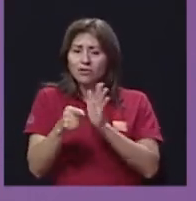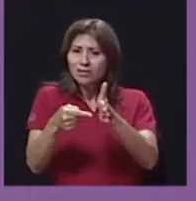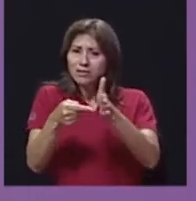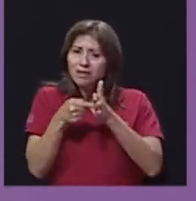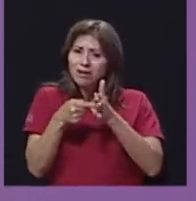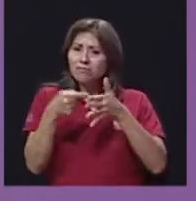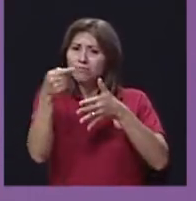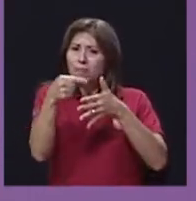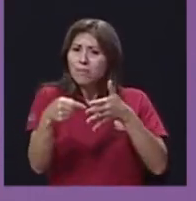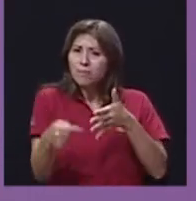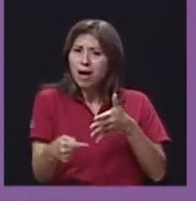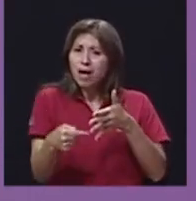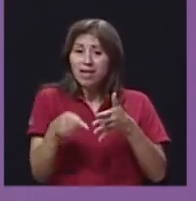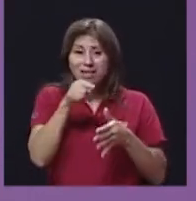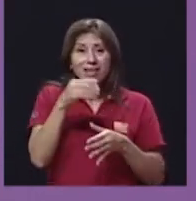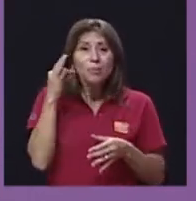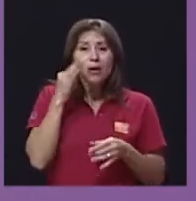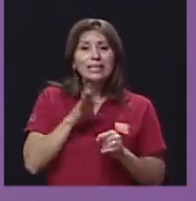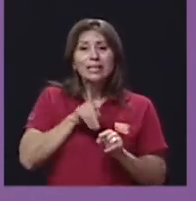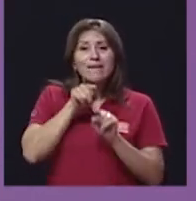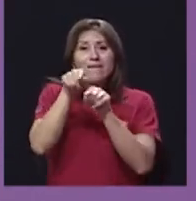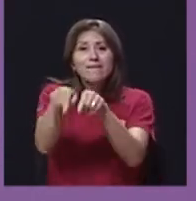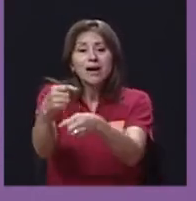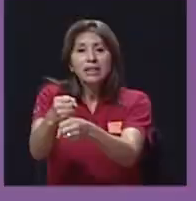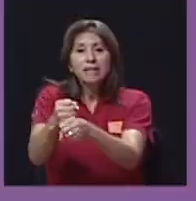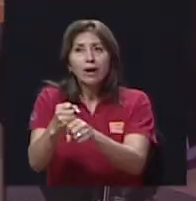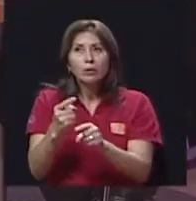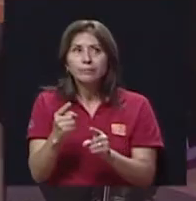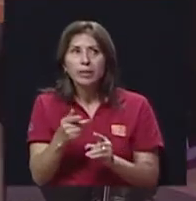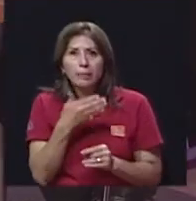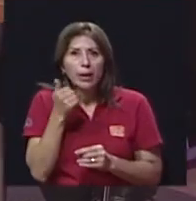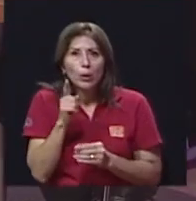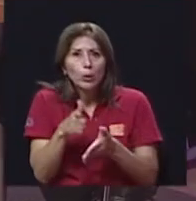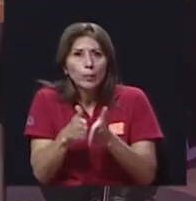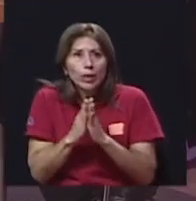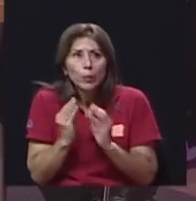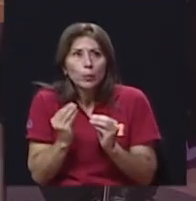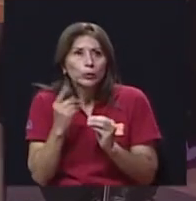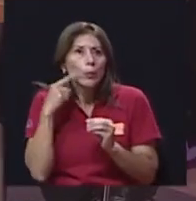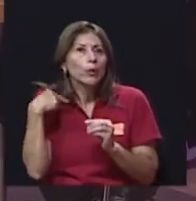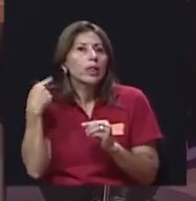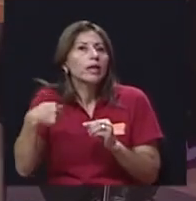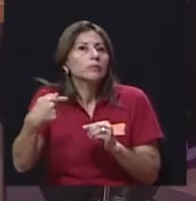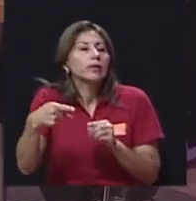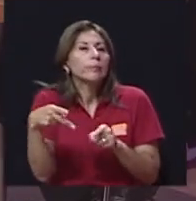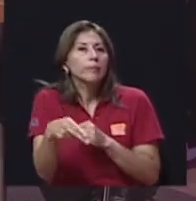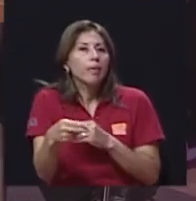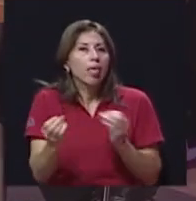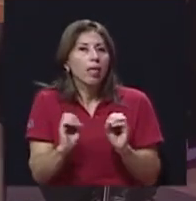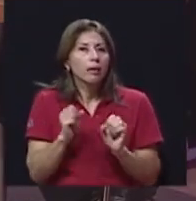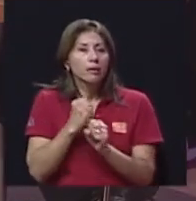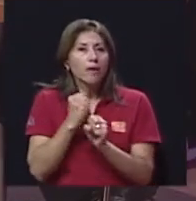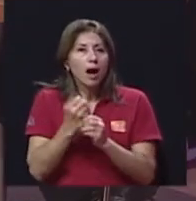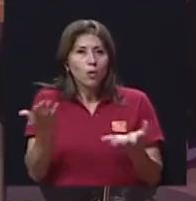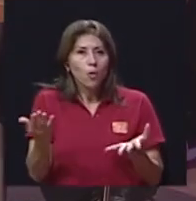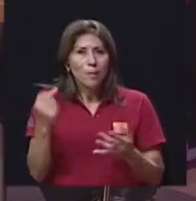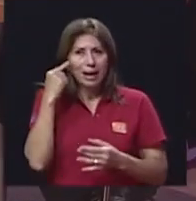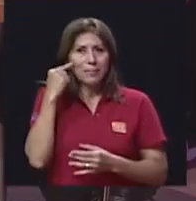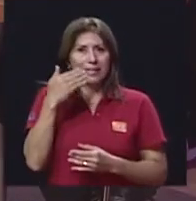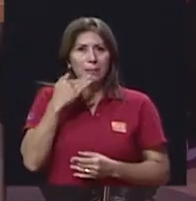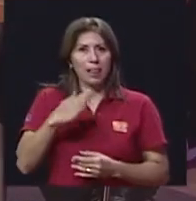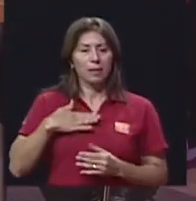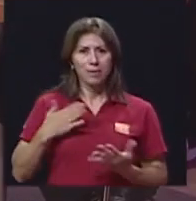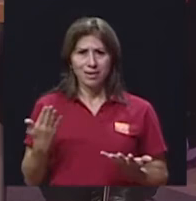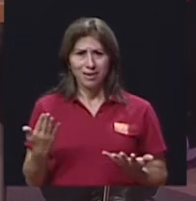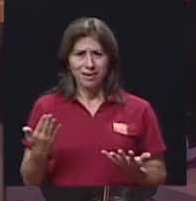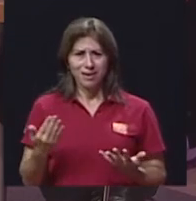lleguen al trabajo llegan como mejor no pido mucho porque hacen trabajo porque va a pensar mal de mí no sólo mi caso en trabajo